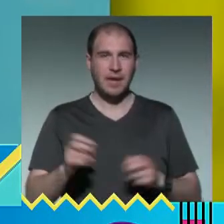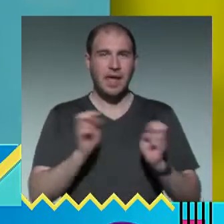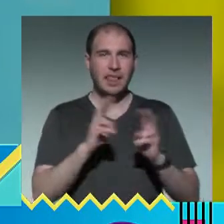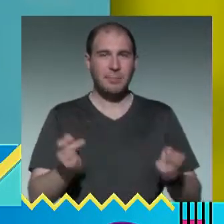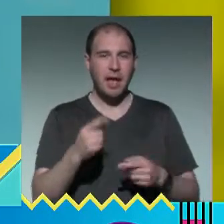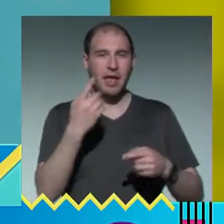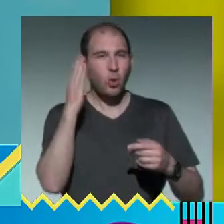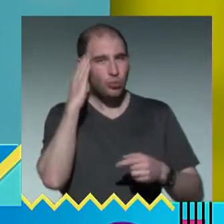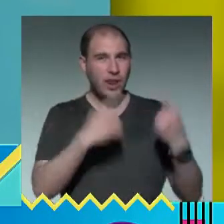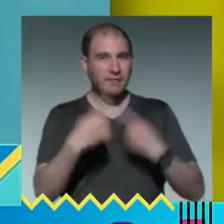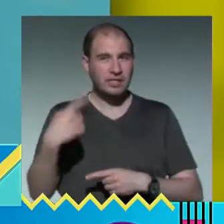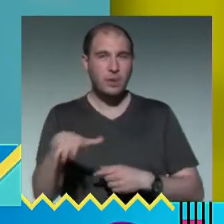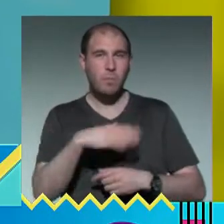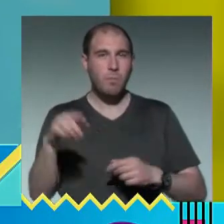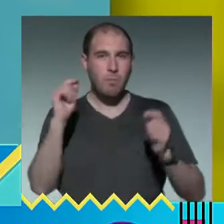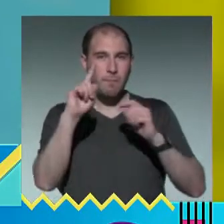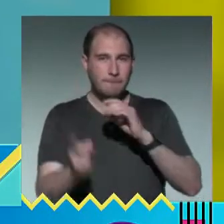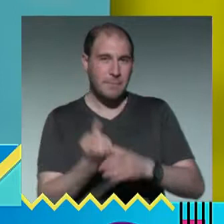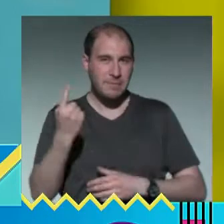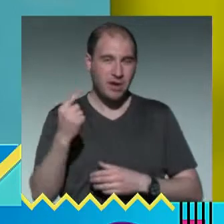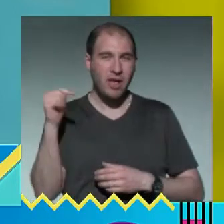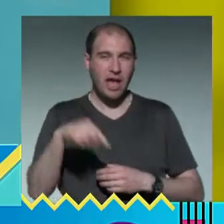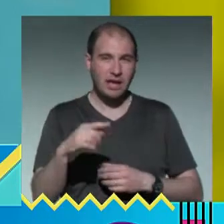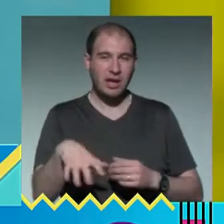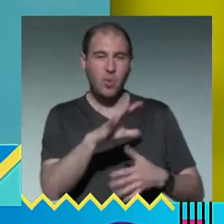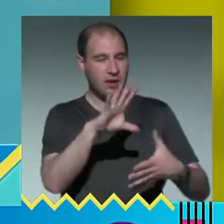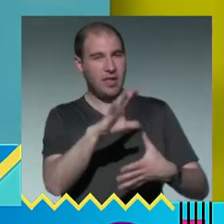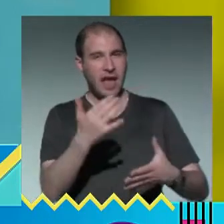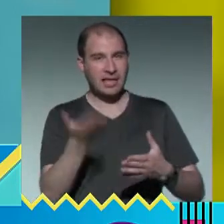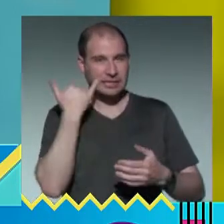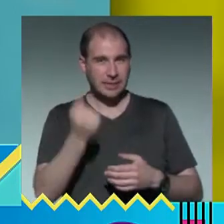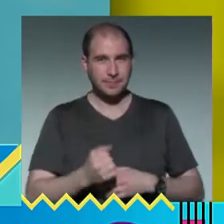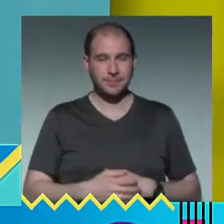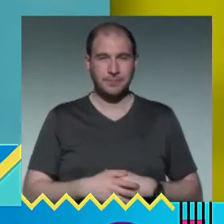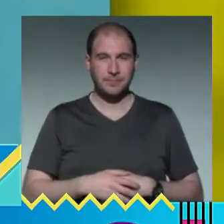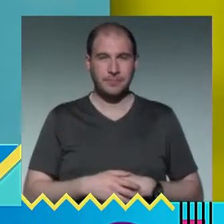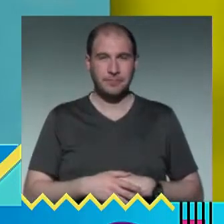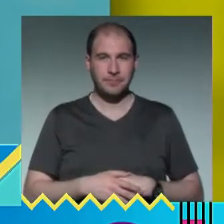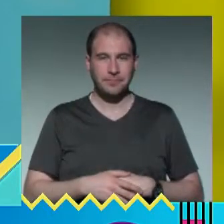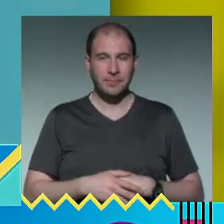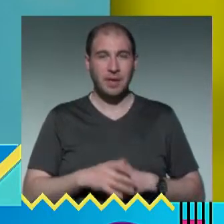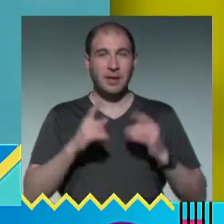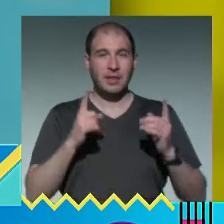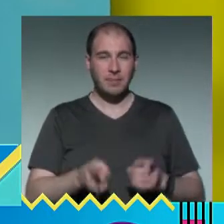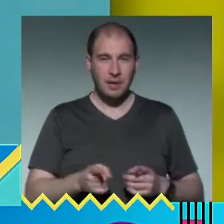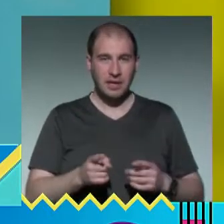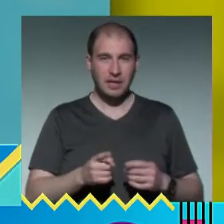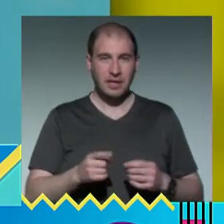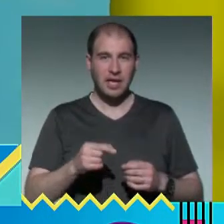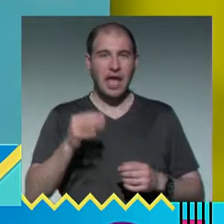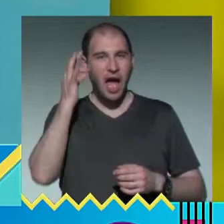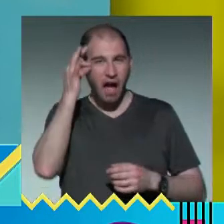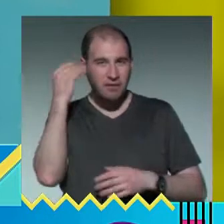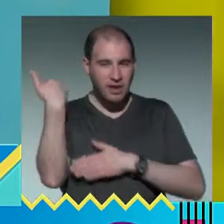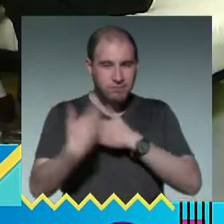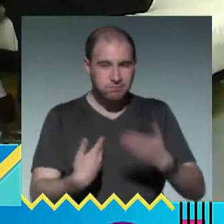con la variedad de culturas de los pueblos originarios existentes ahí en el continente americano. Y también de los